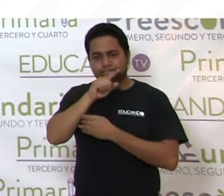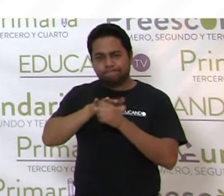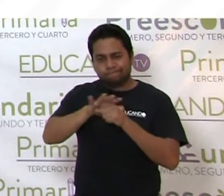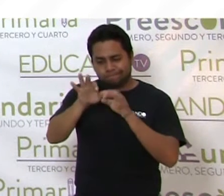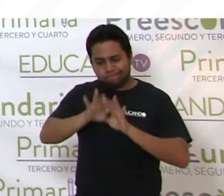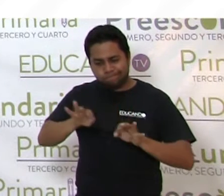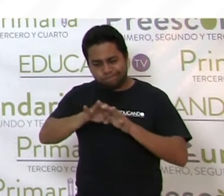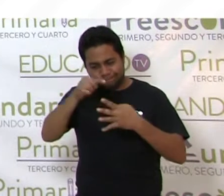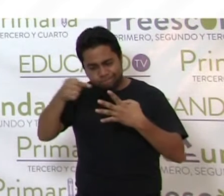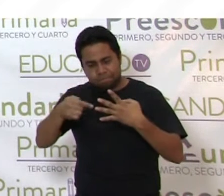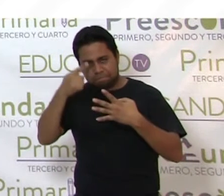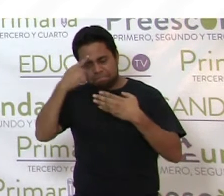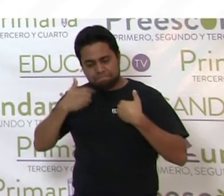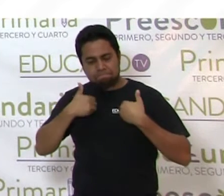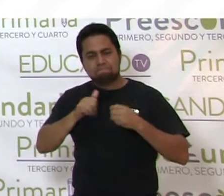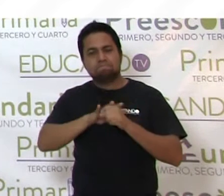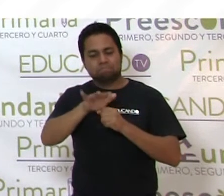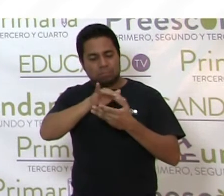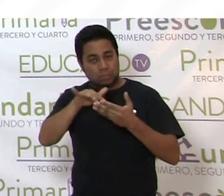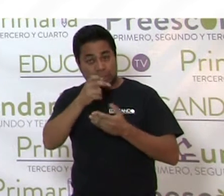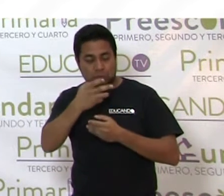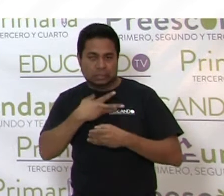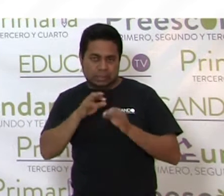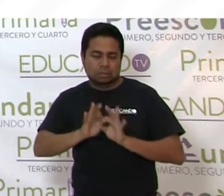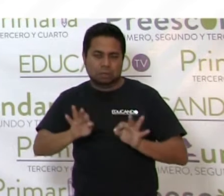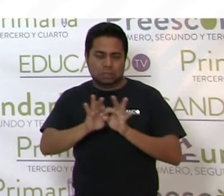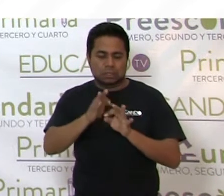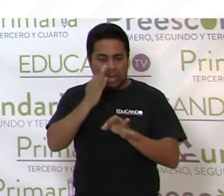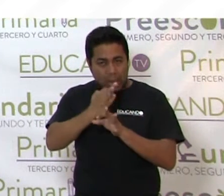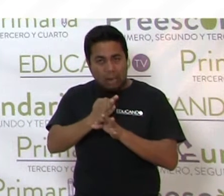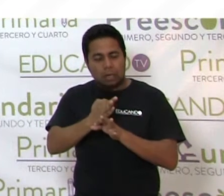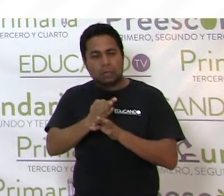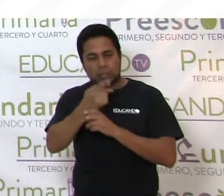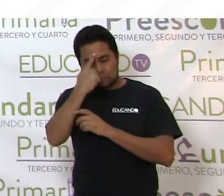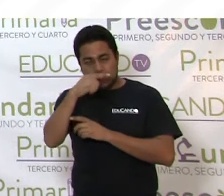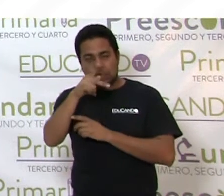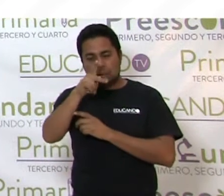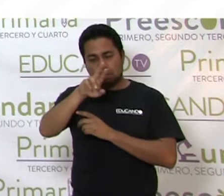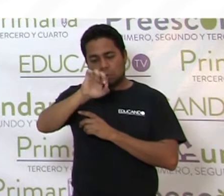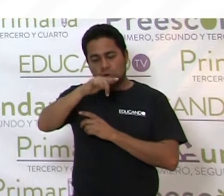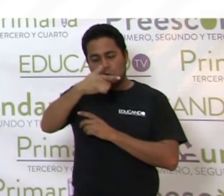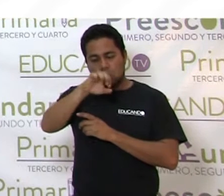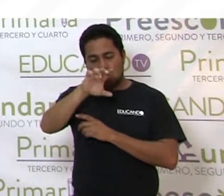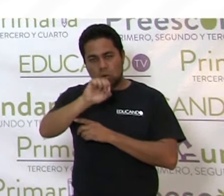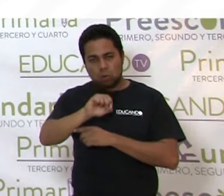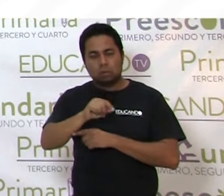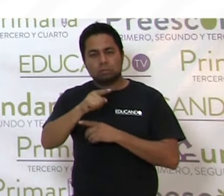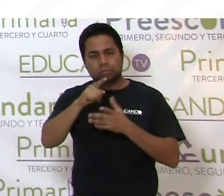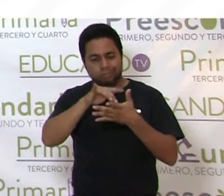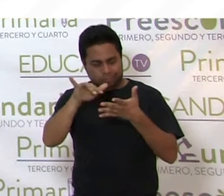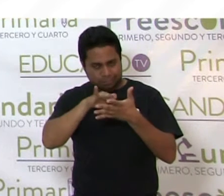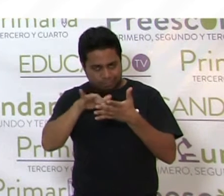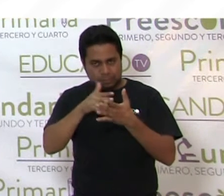su lectura. Esto es importante porque esto es lo que vamos a ver ahorita en el prólogo que voy a leer a continuación.